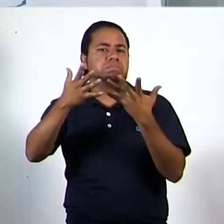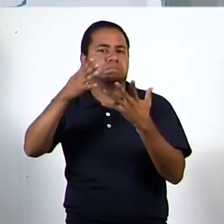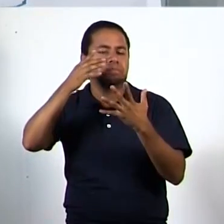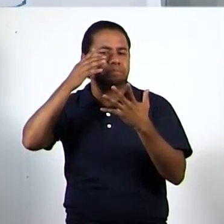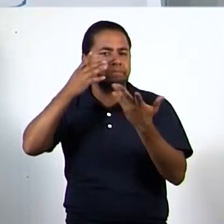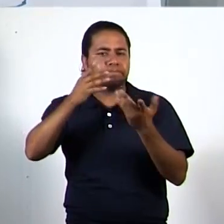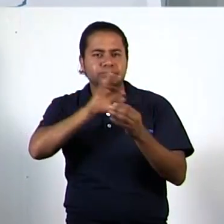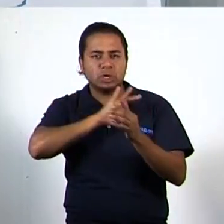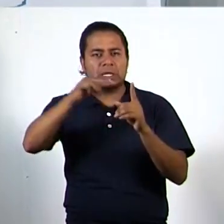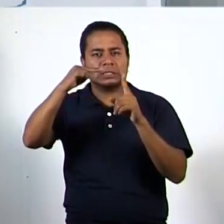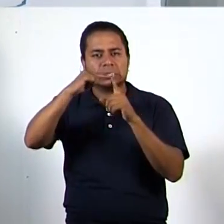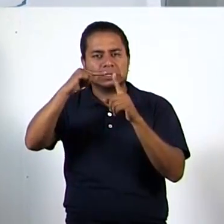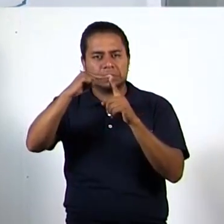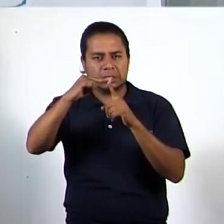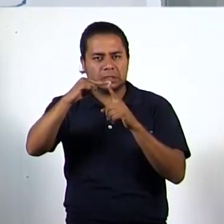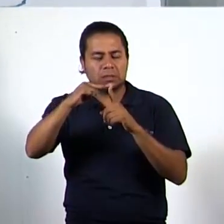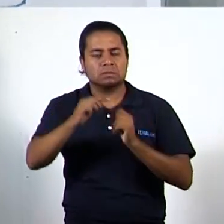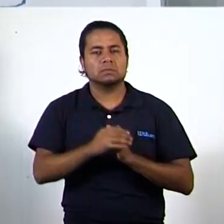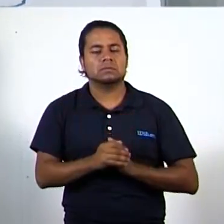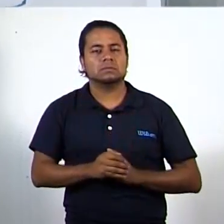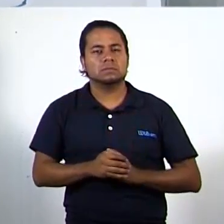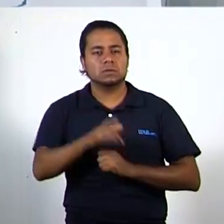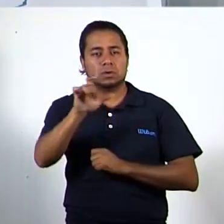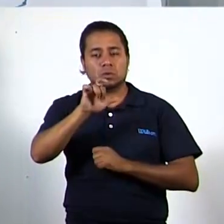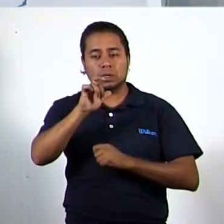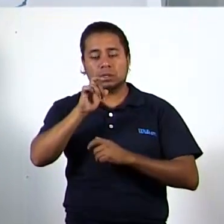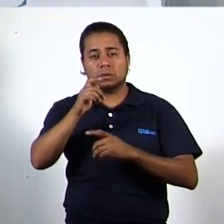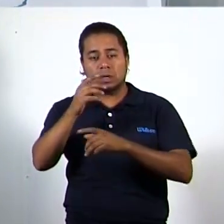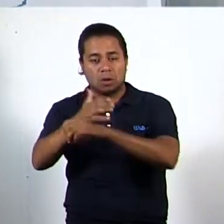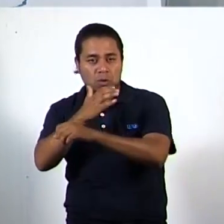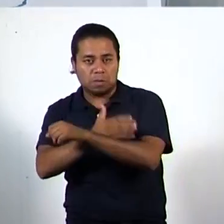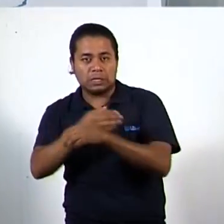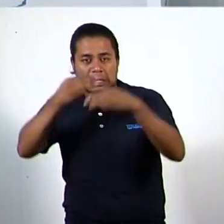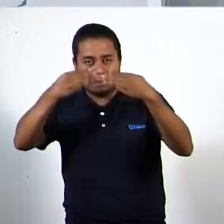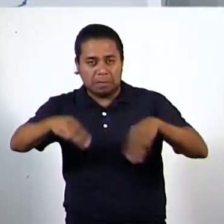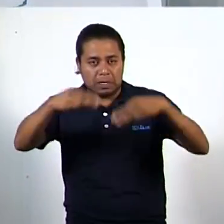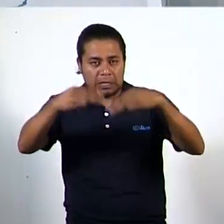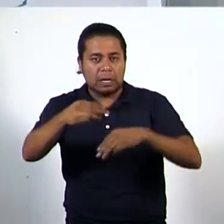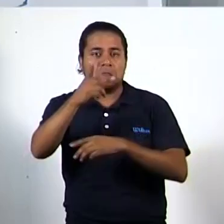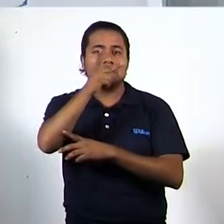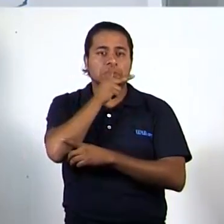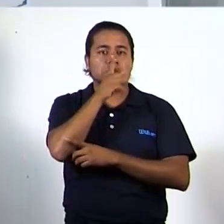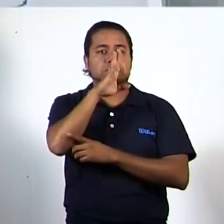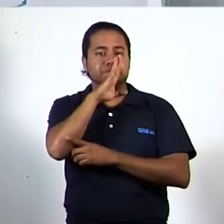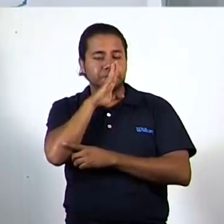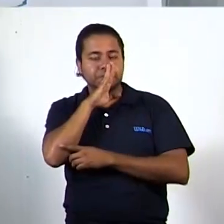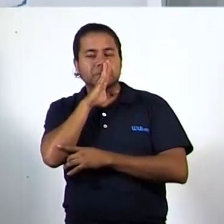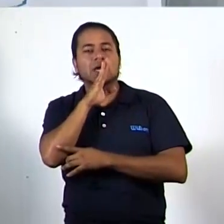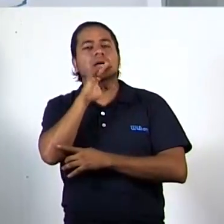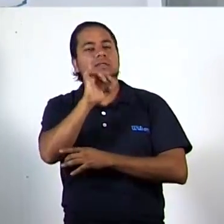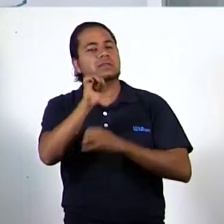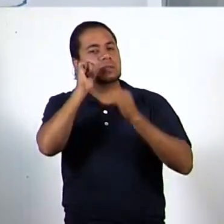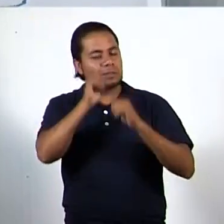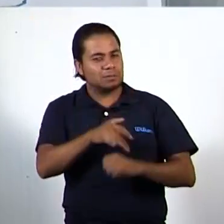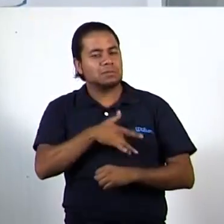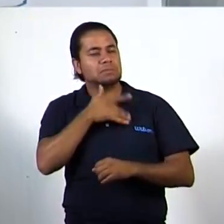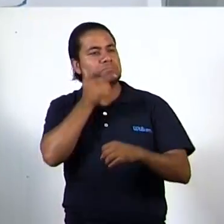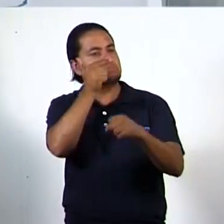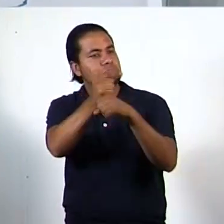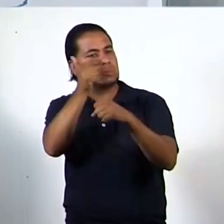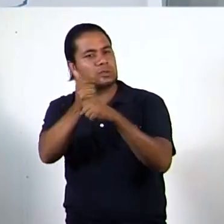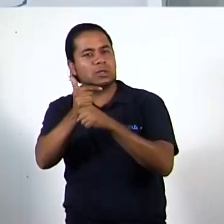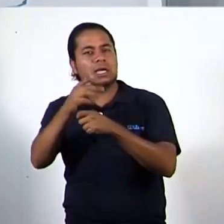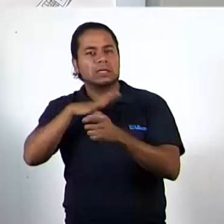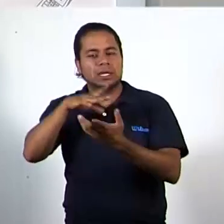definitivamente también, cuando vas al mercado con tu mamá, con tu papá, seguramente verás en todos lados